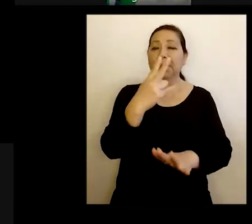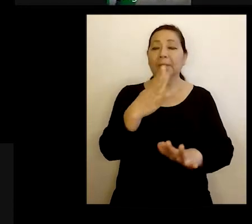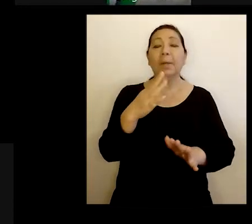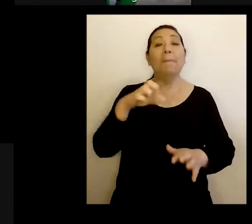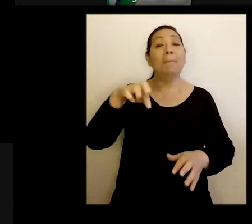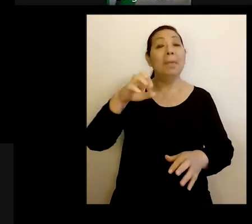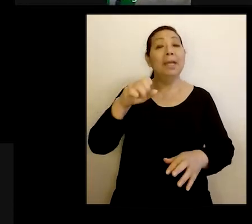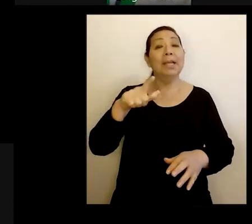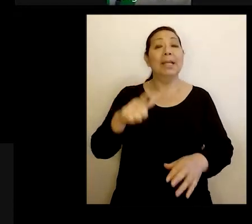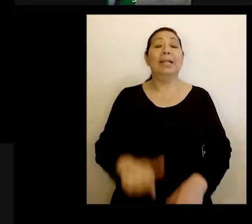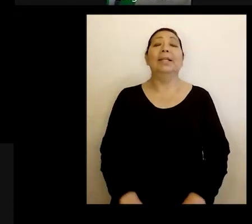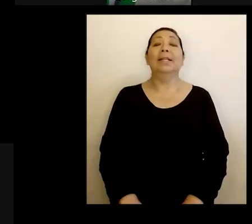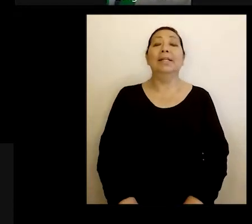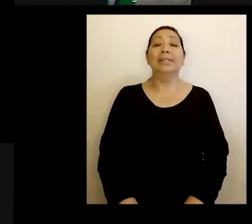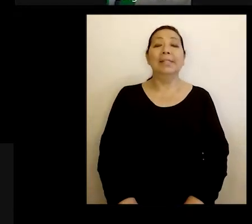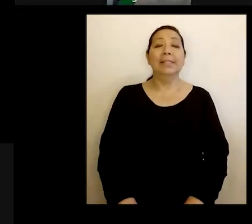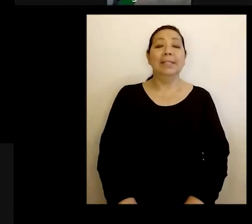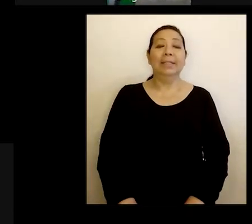final,